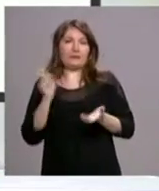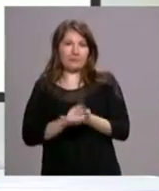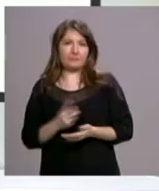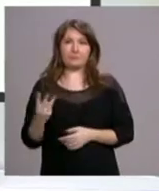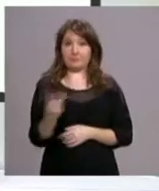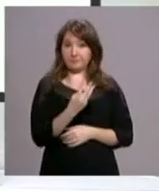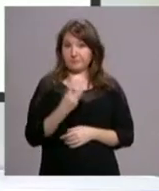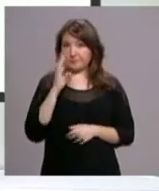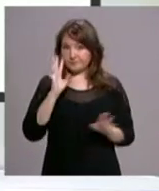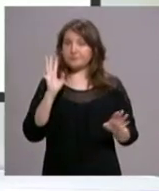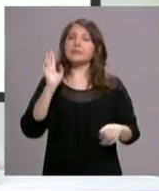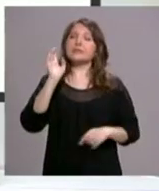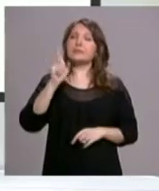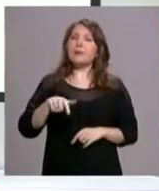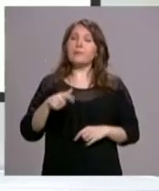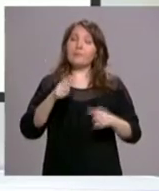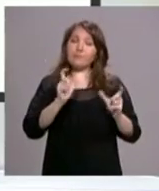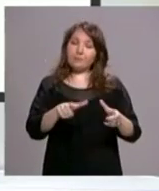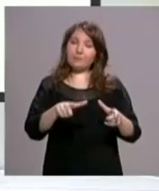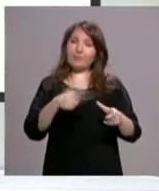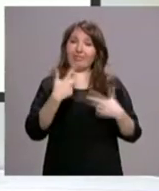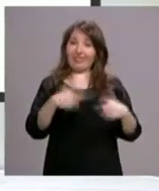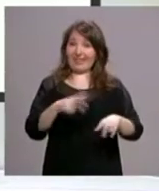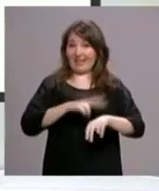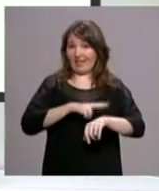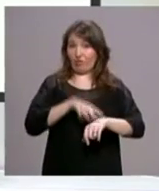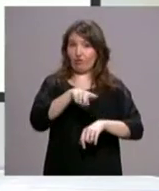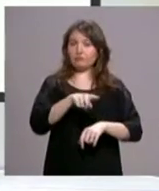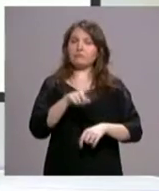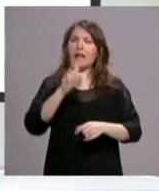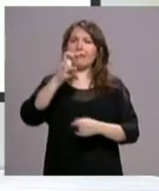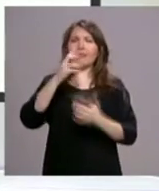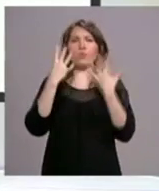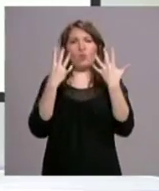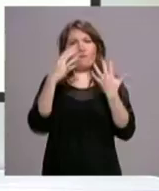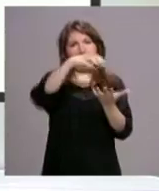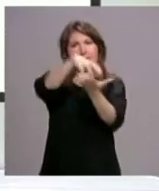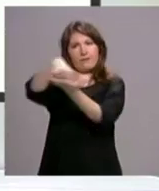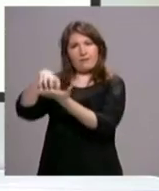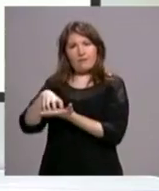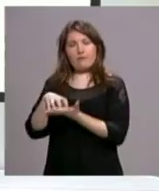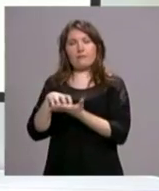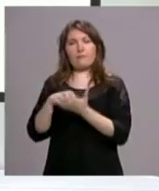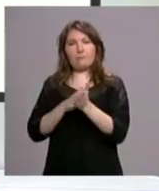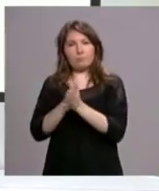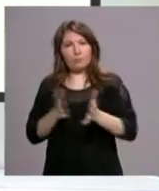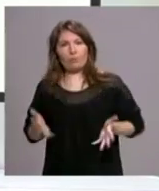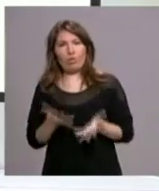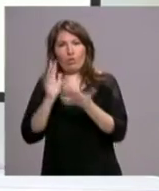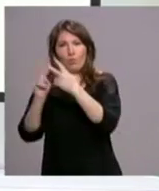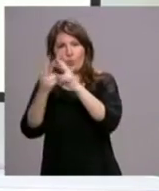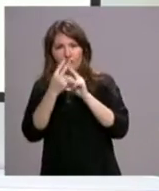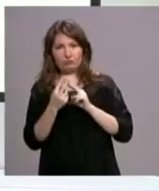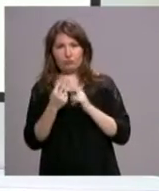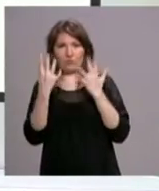la delegación los centros de promoción y encuentro, que son 9 en concreto, y en los que se trabaja, como su